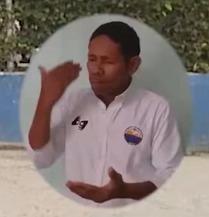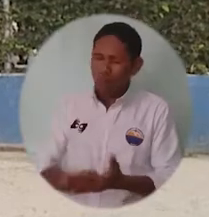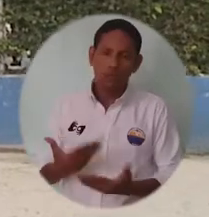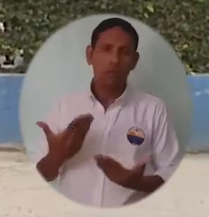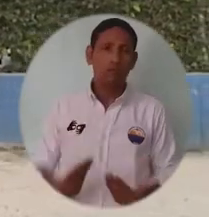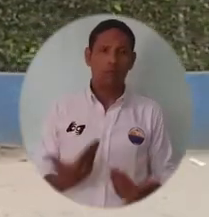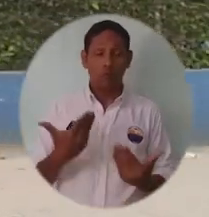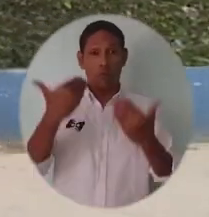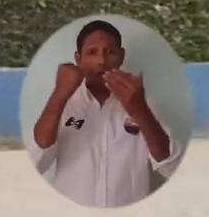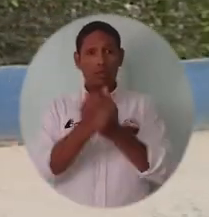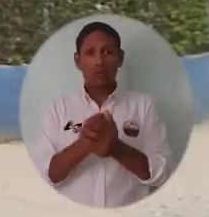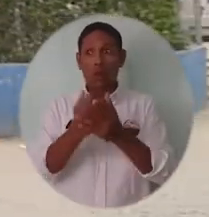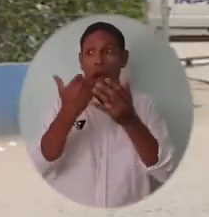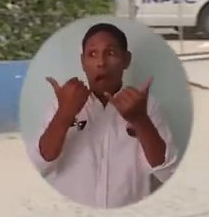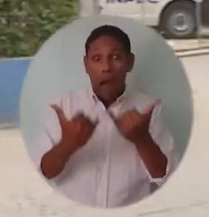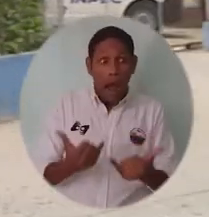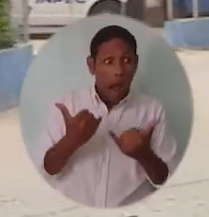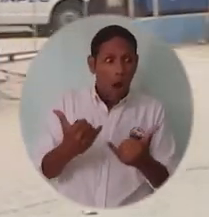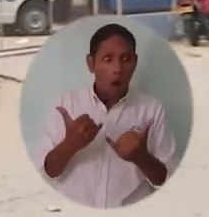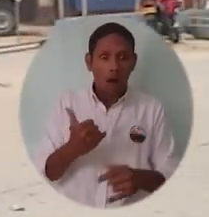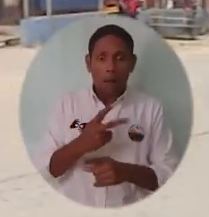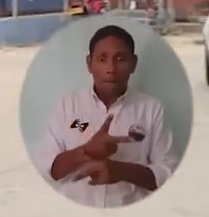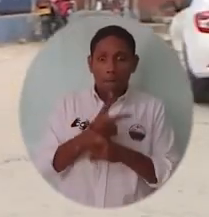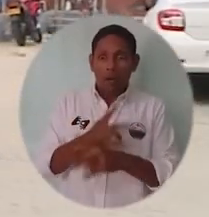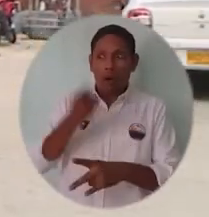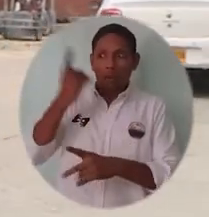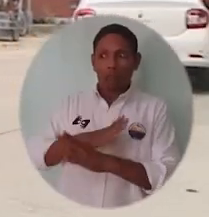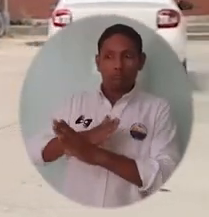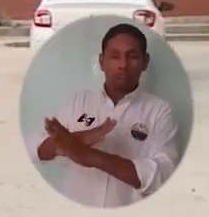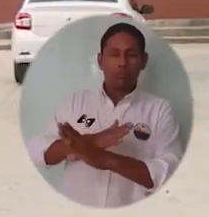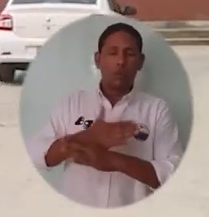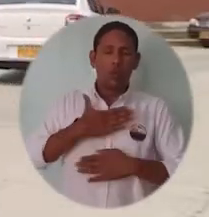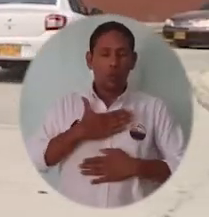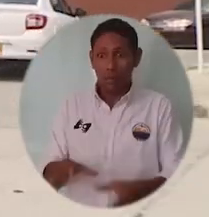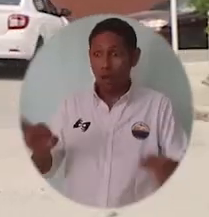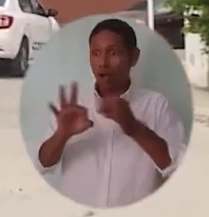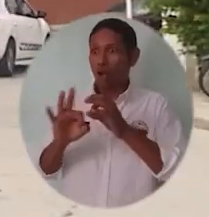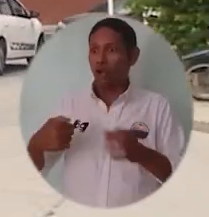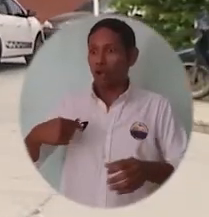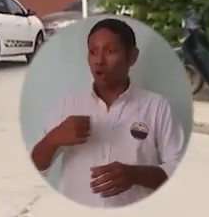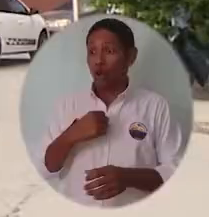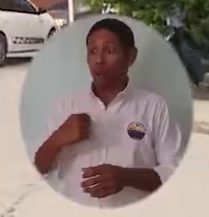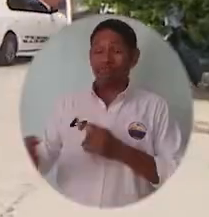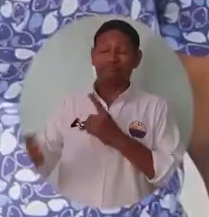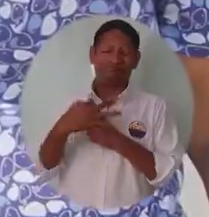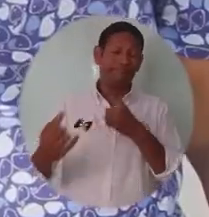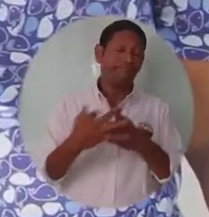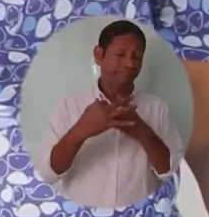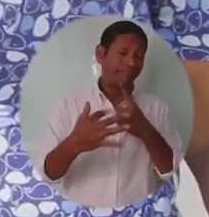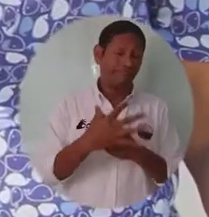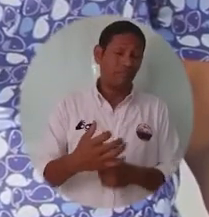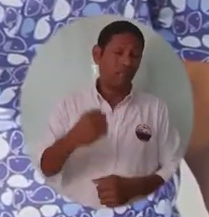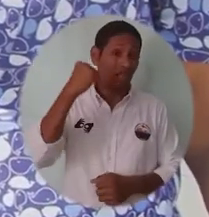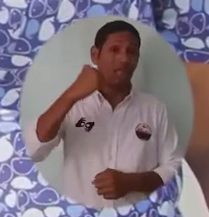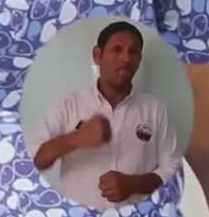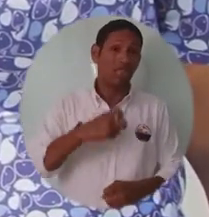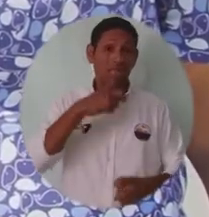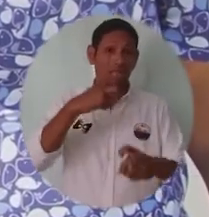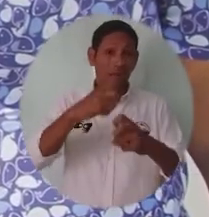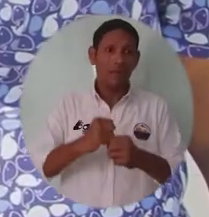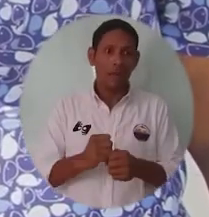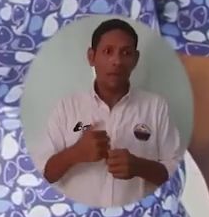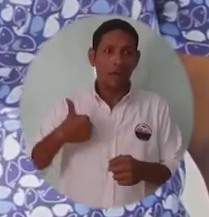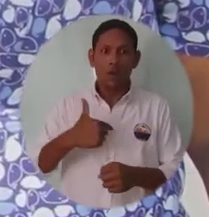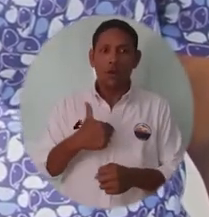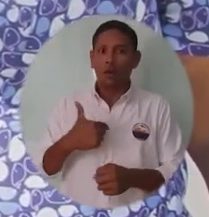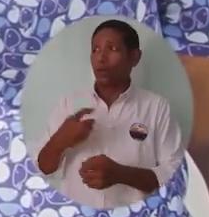adentro del penal. Y con todas estas cosas que nos brinda, ayudamos a que no llevemos nosotros la enfermedad, que somos los principales vectores de